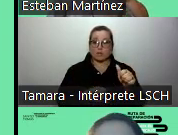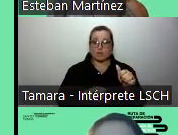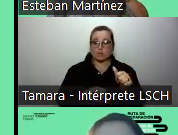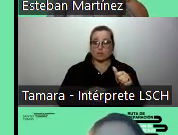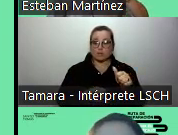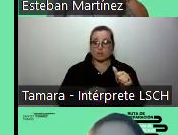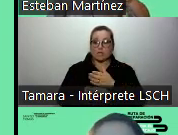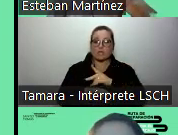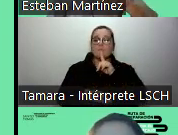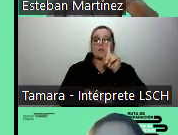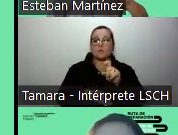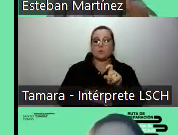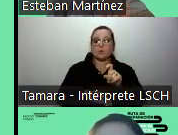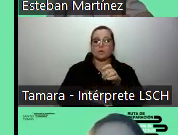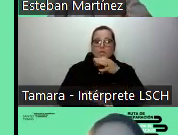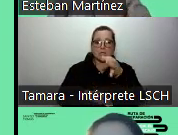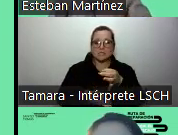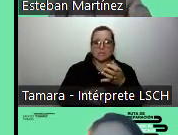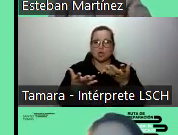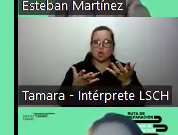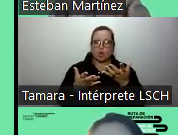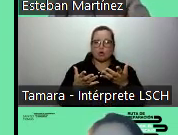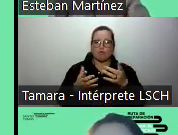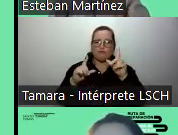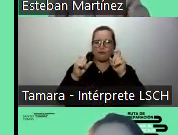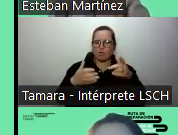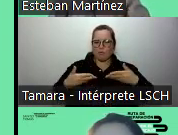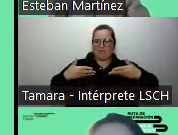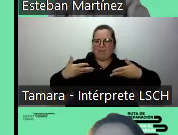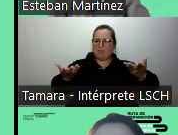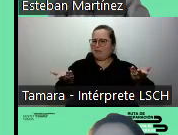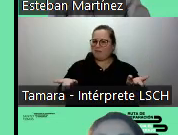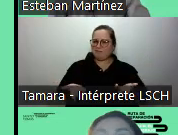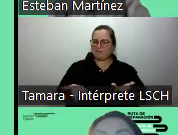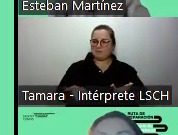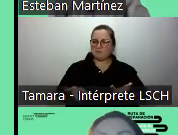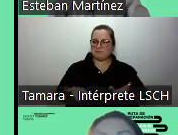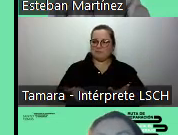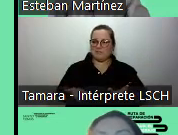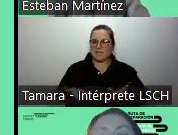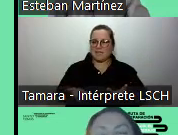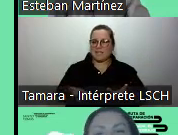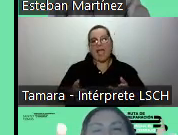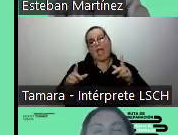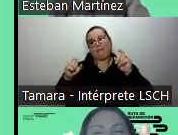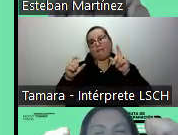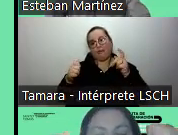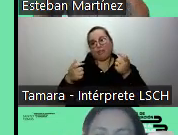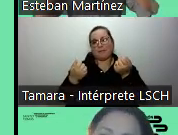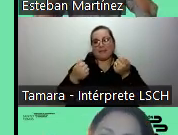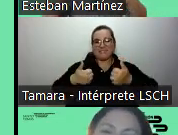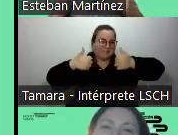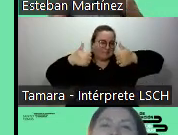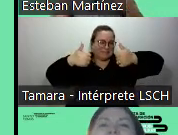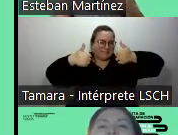pregunta que decían eh Fernando preguntaba cómo cómo foto motivadora Ah una foto motivadora no sé deditos